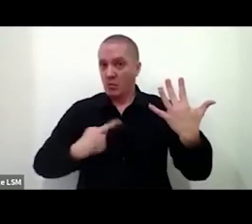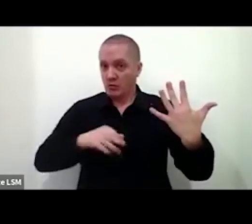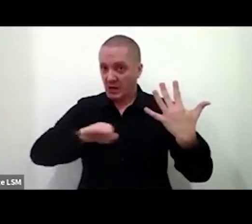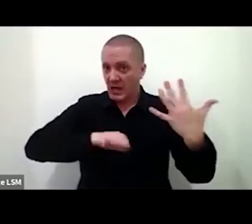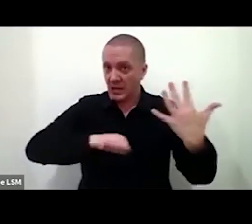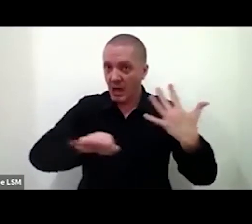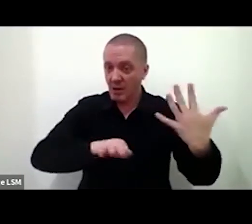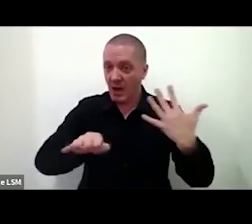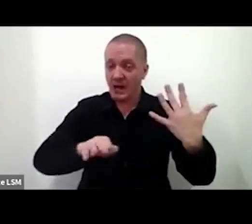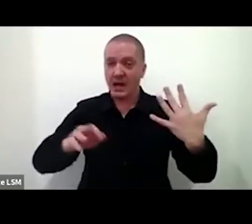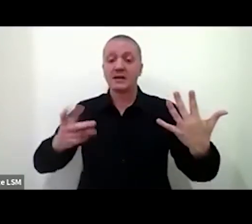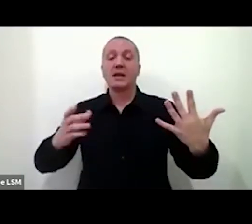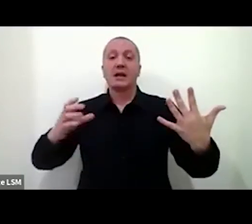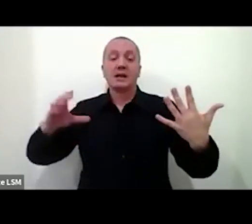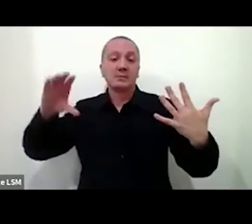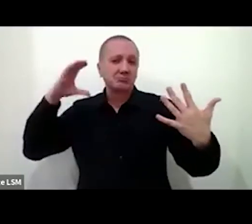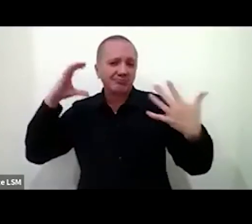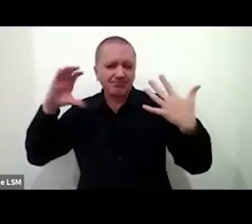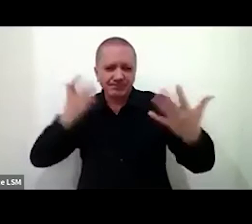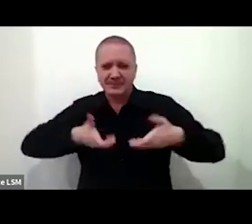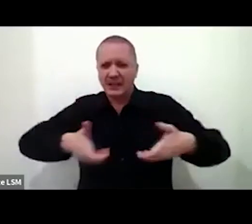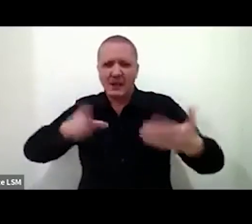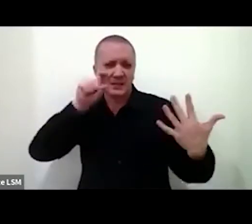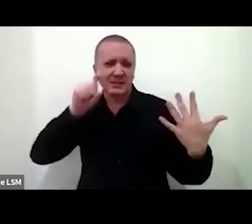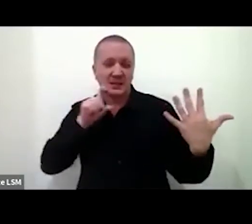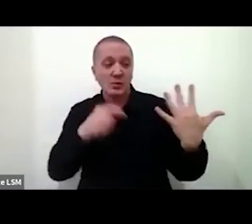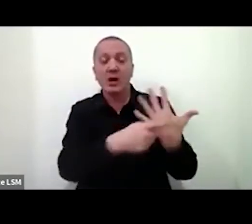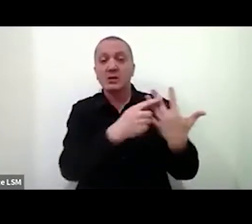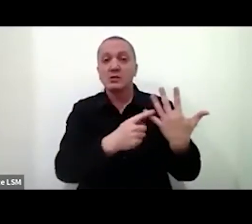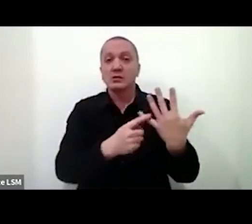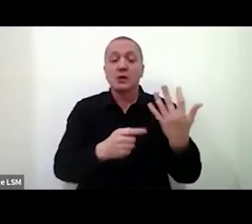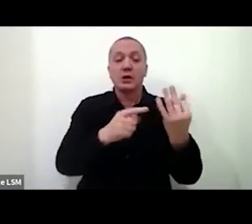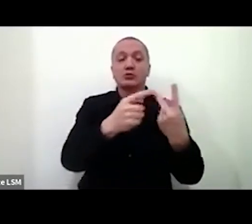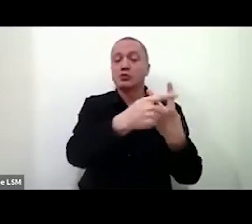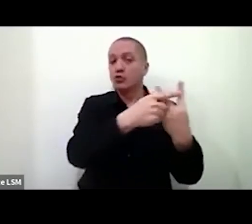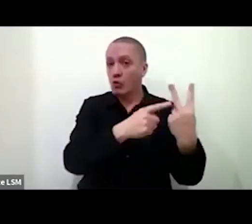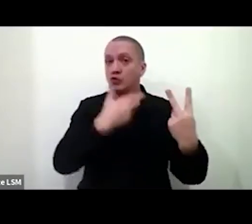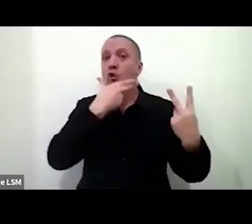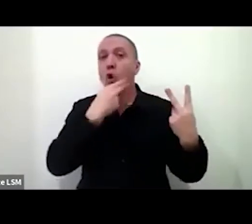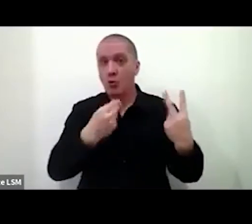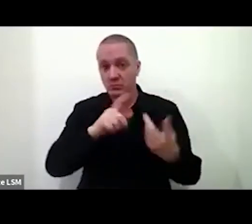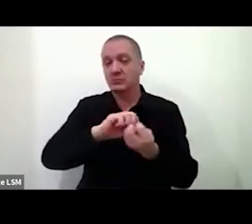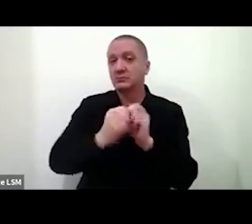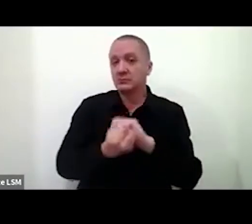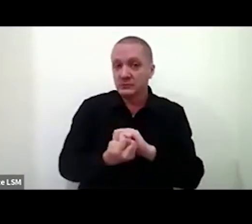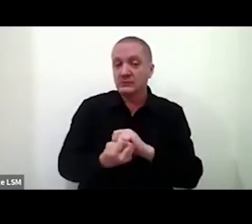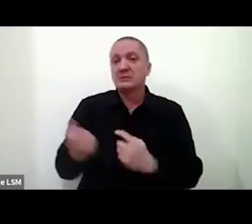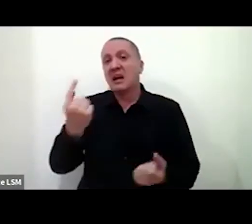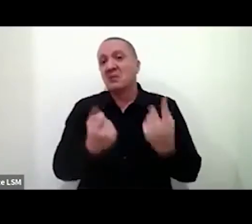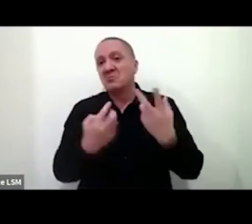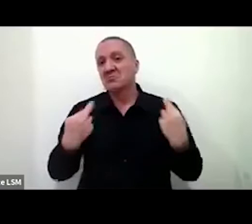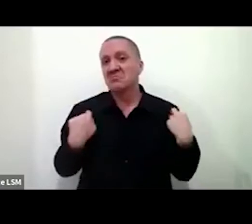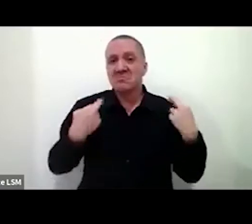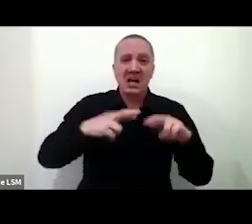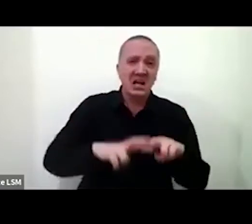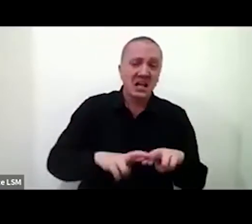en situación de extrema necesidad y urgencia. La agenda política y pública que no nos contemplaba otra vez queda sepultada en